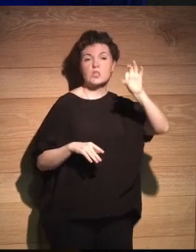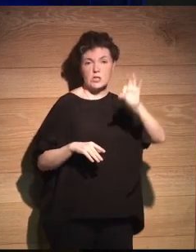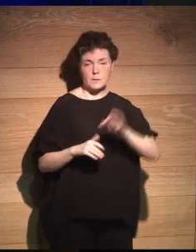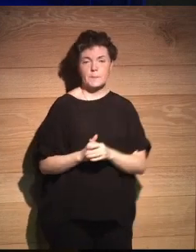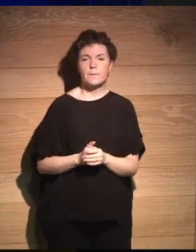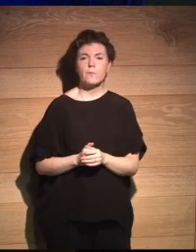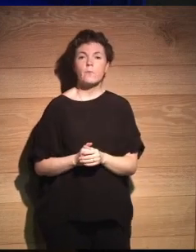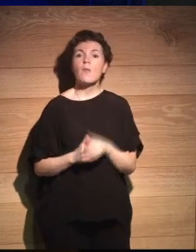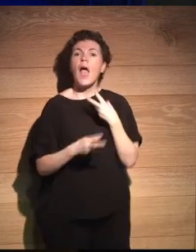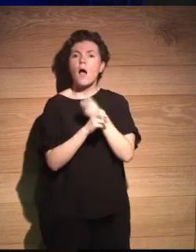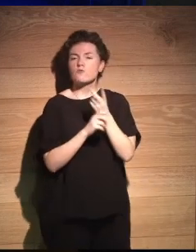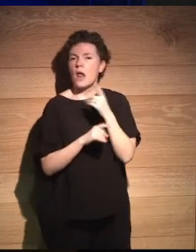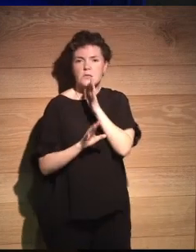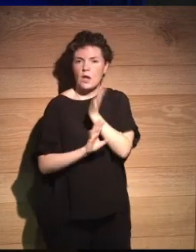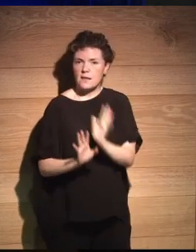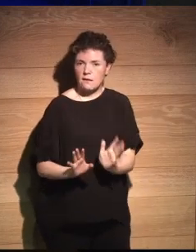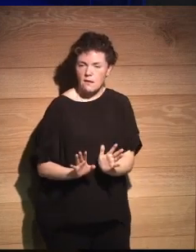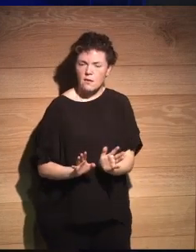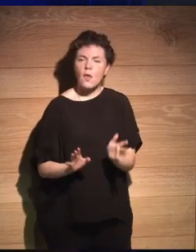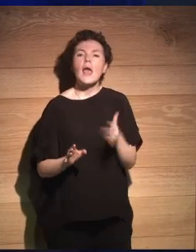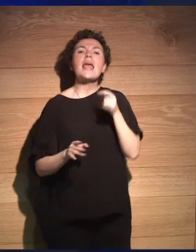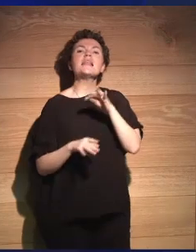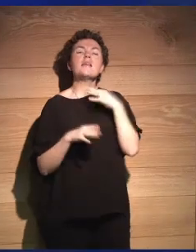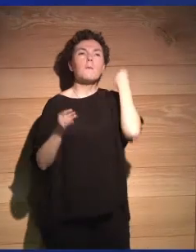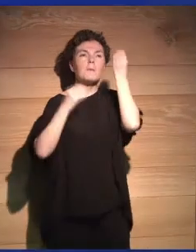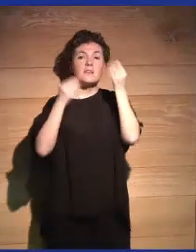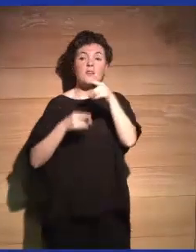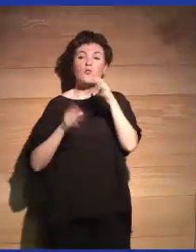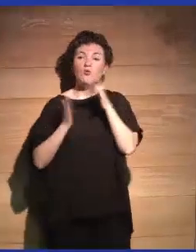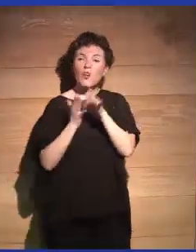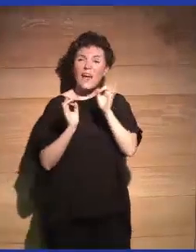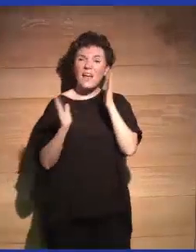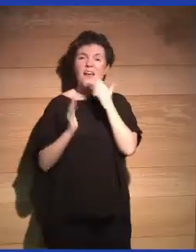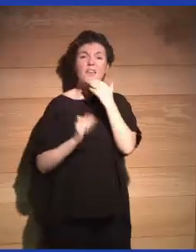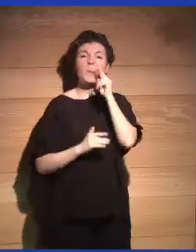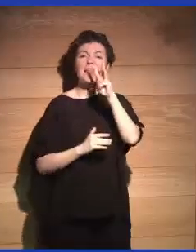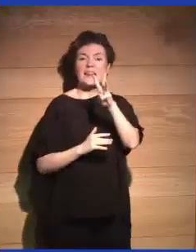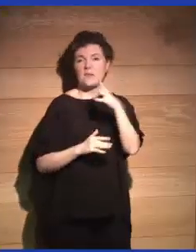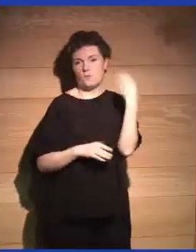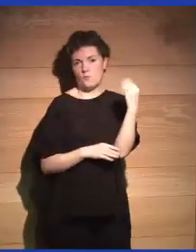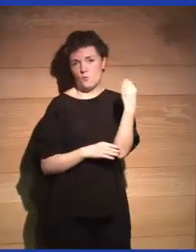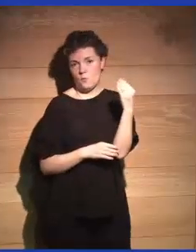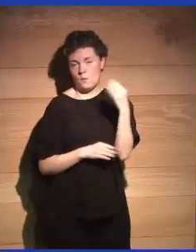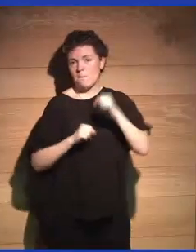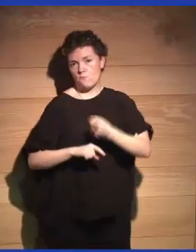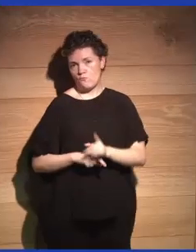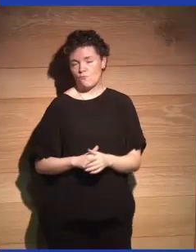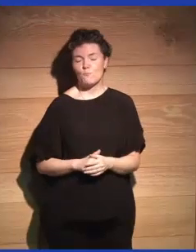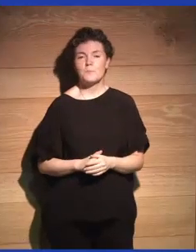Austria fue un escándalo. Y tienen que pensar, Ilse en ese momento tenía 23 años, o sea que no era muy mayor.